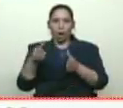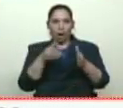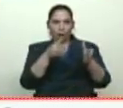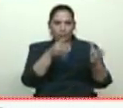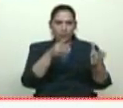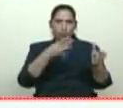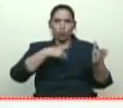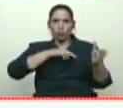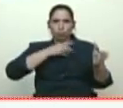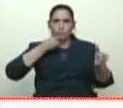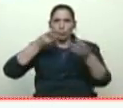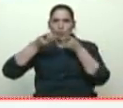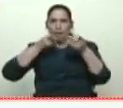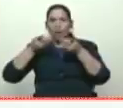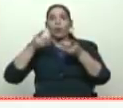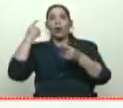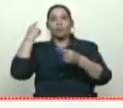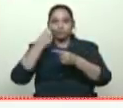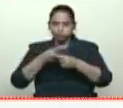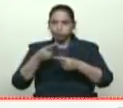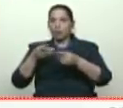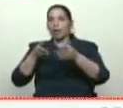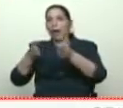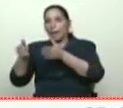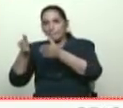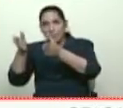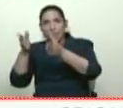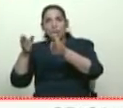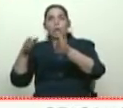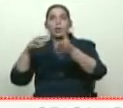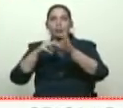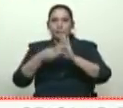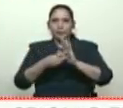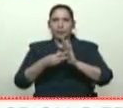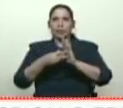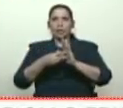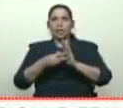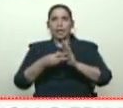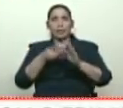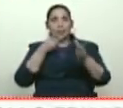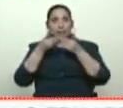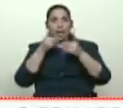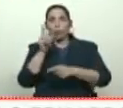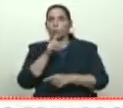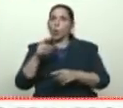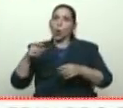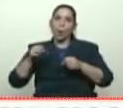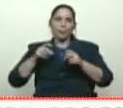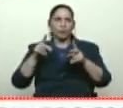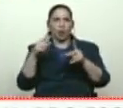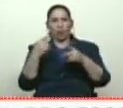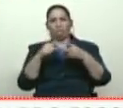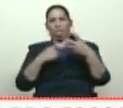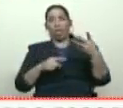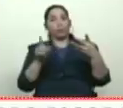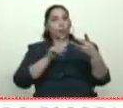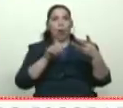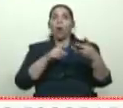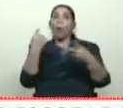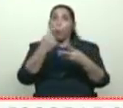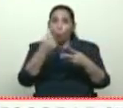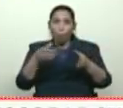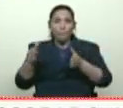para nosotros el diálogo es el camino. El diálogo no es una opción, el diálogo es la única opción que tiene el pueblo